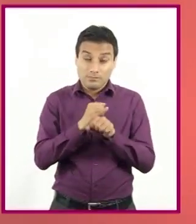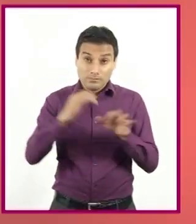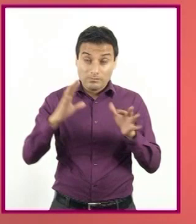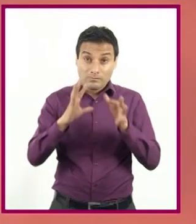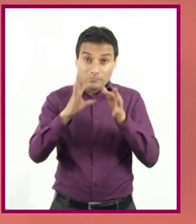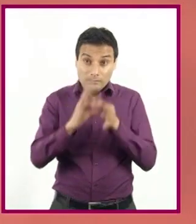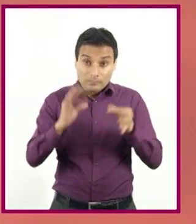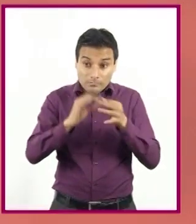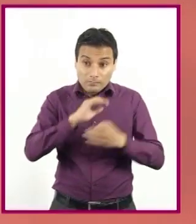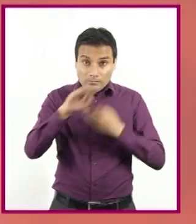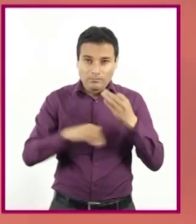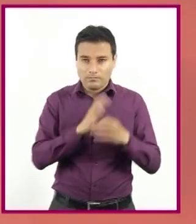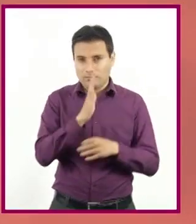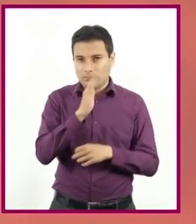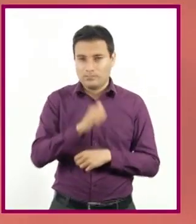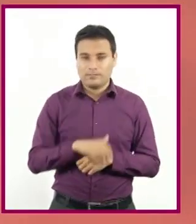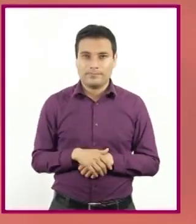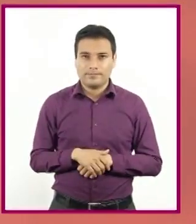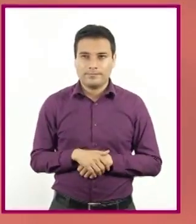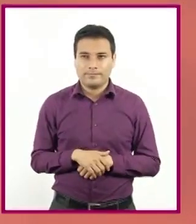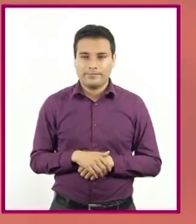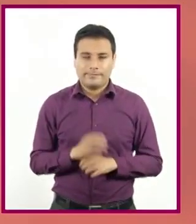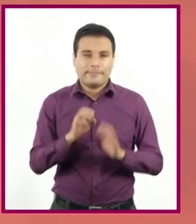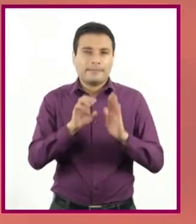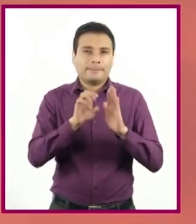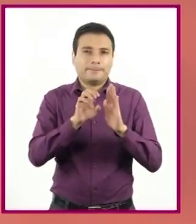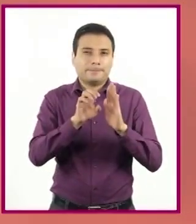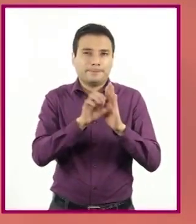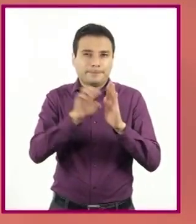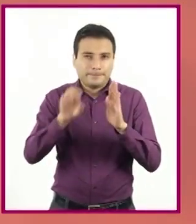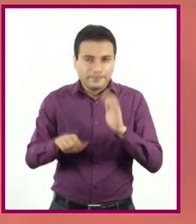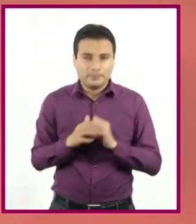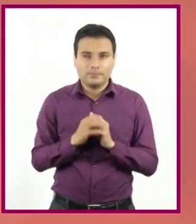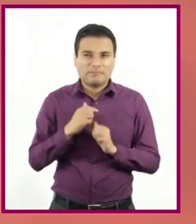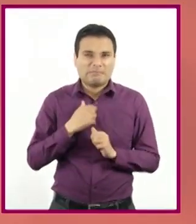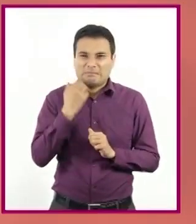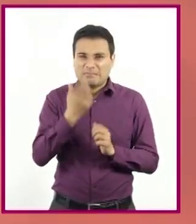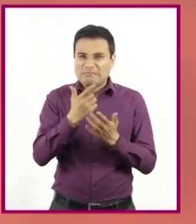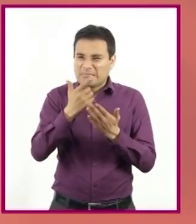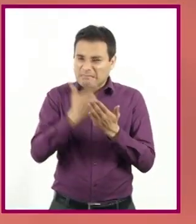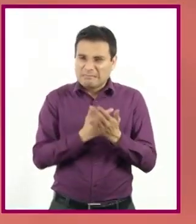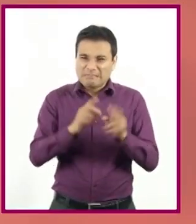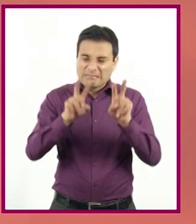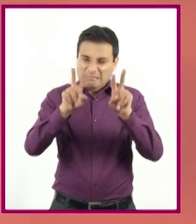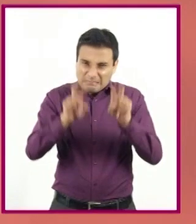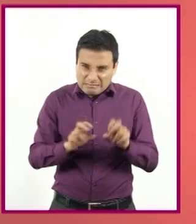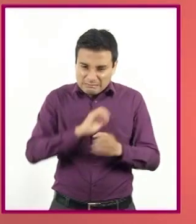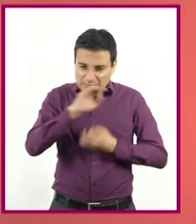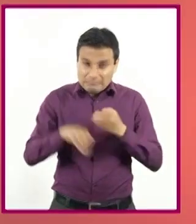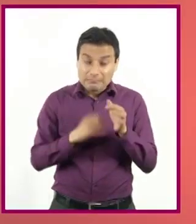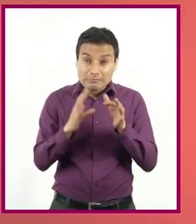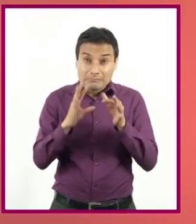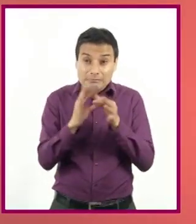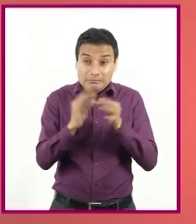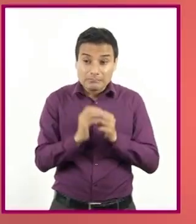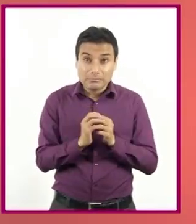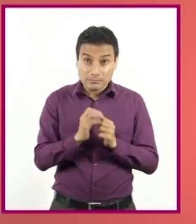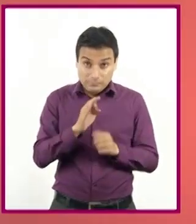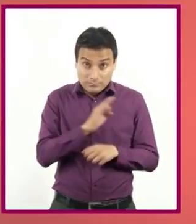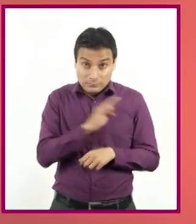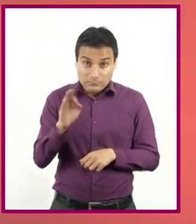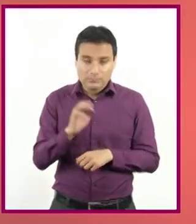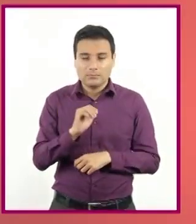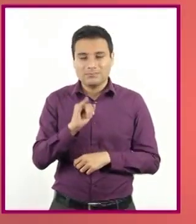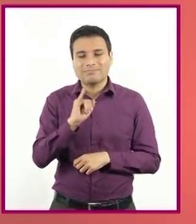proporcionar. Profesor, ¿y si quisiera hablar de todo lo que está en la lista, se podría? Sí, sí es